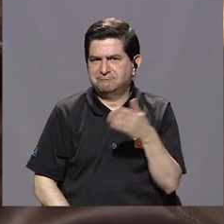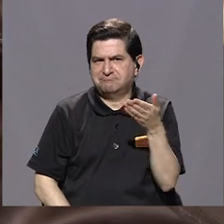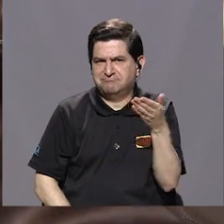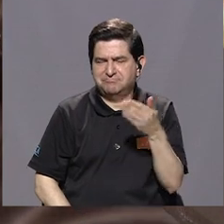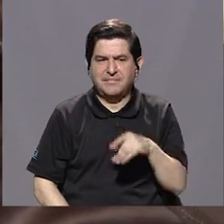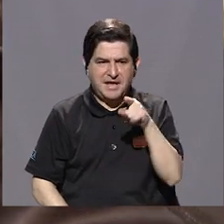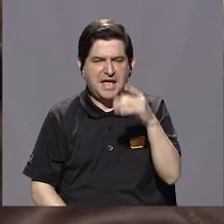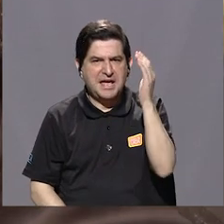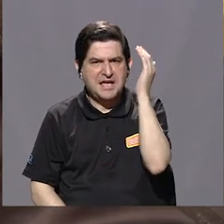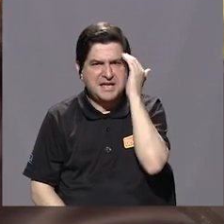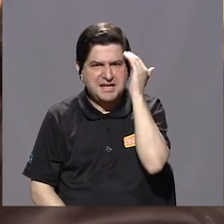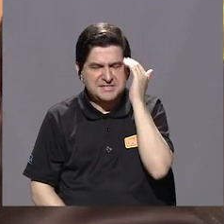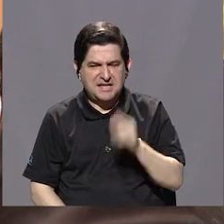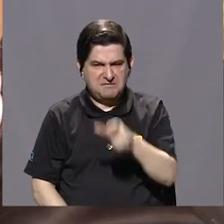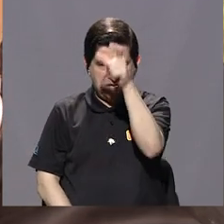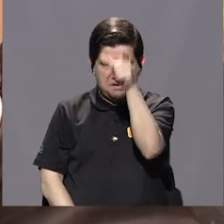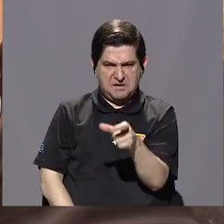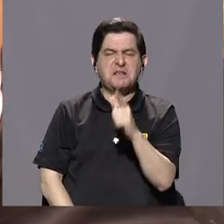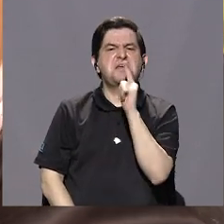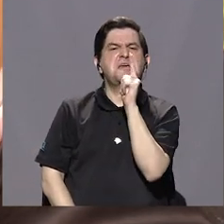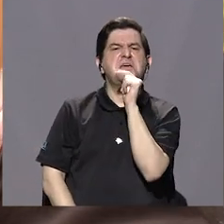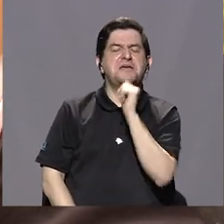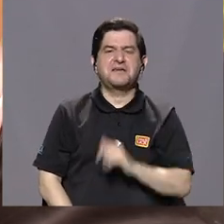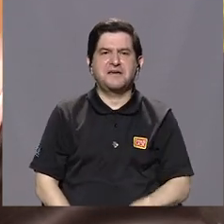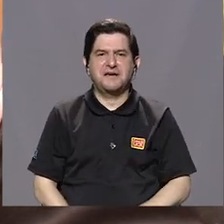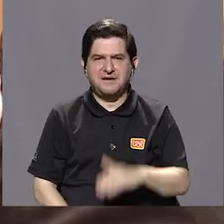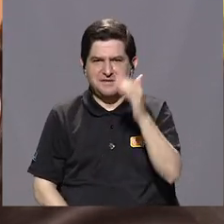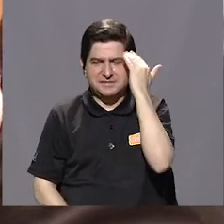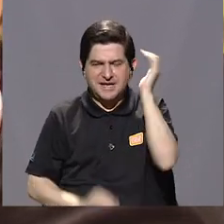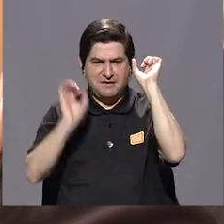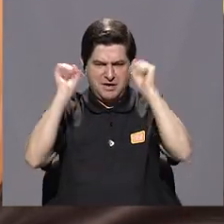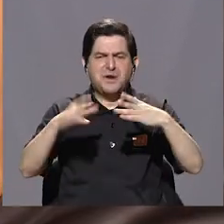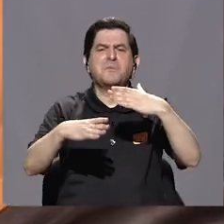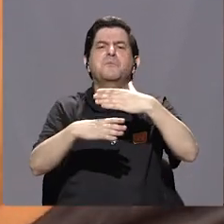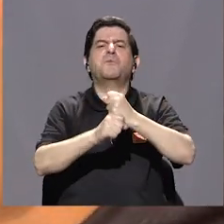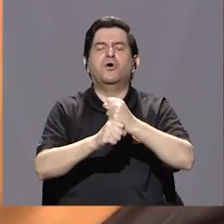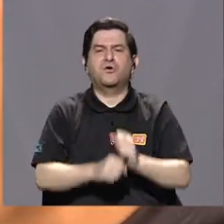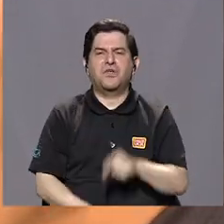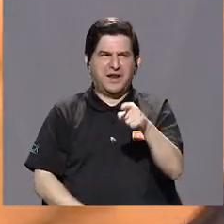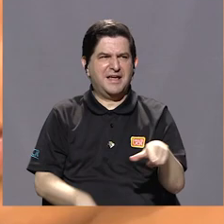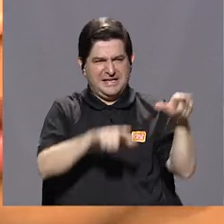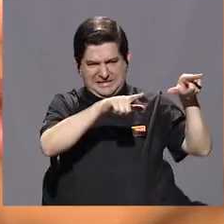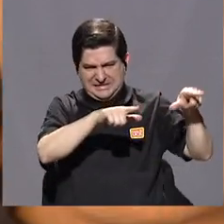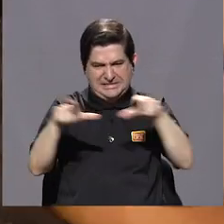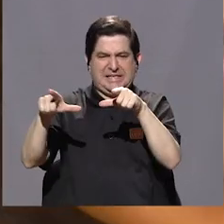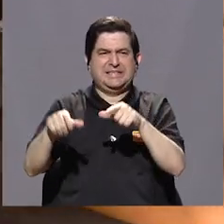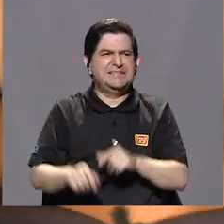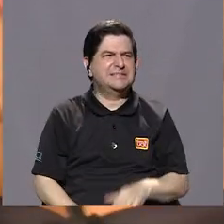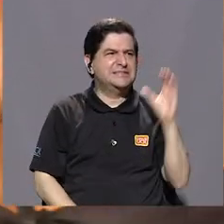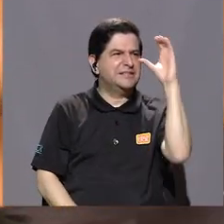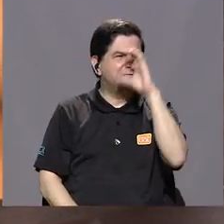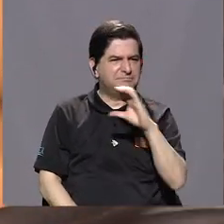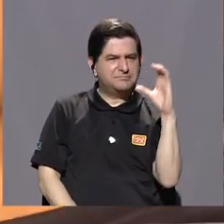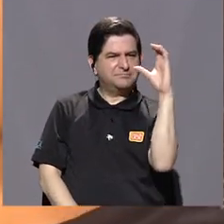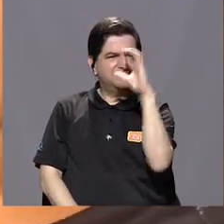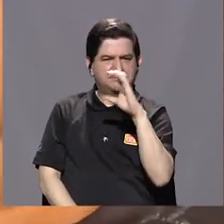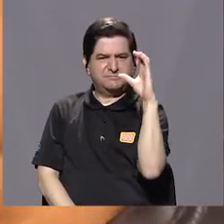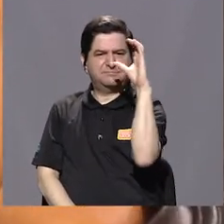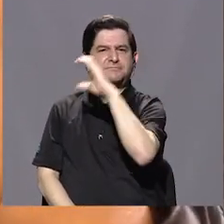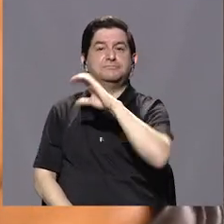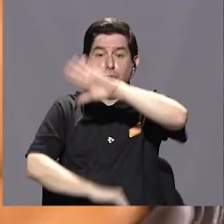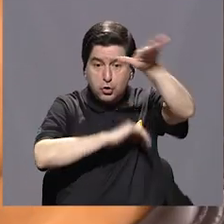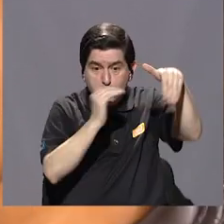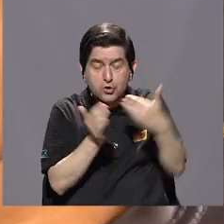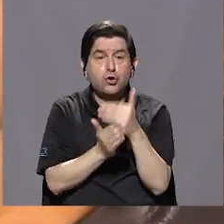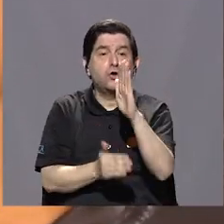que ella sepa quién es, que ella sepa lo que puede hacer, que ella esté dispuesta a explorar todos